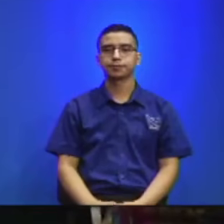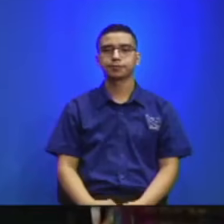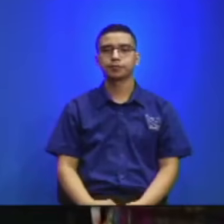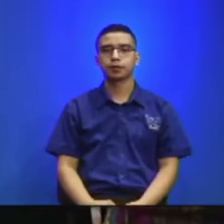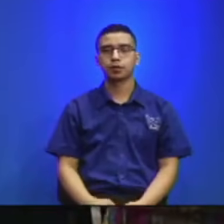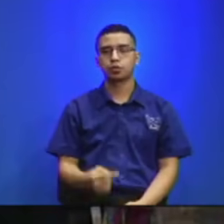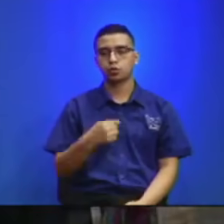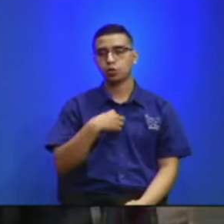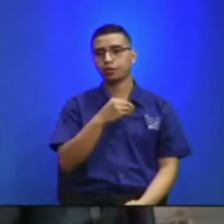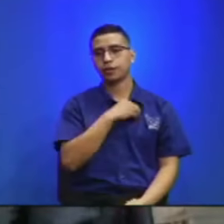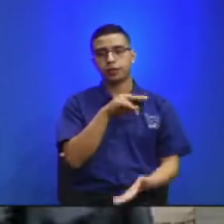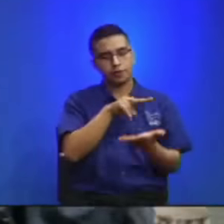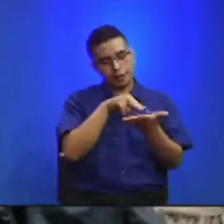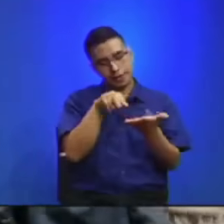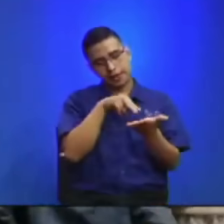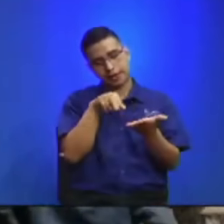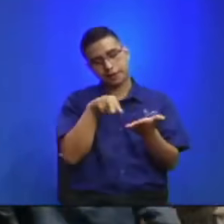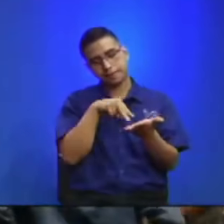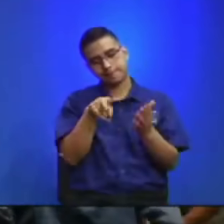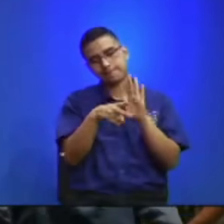sólo leo